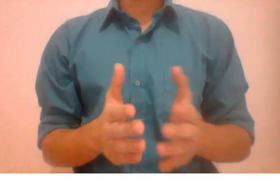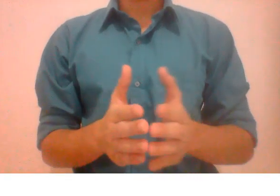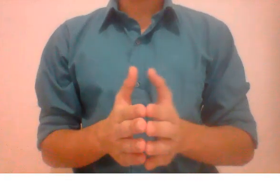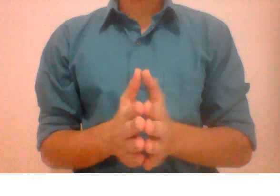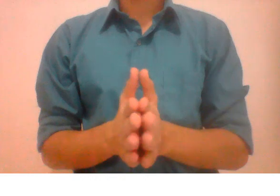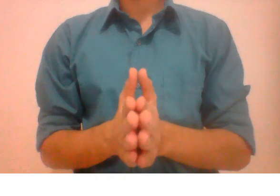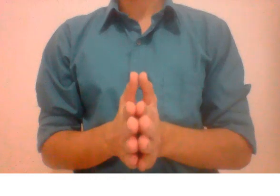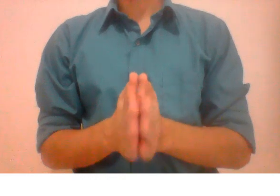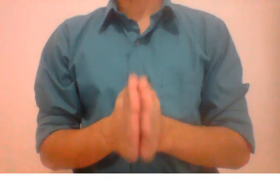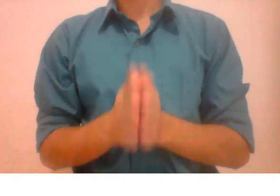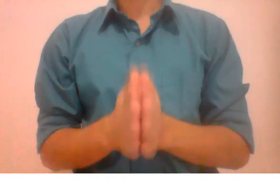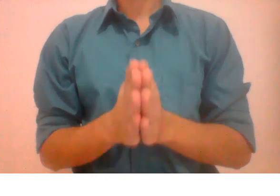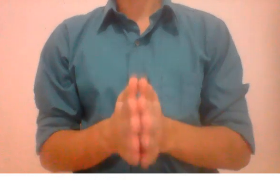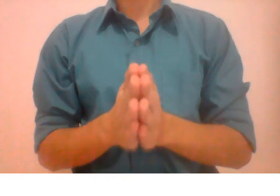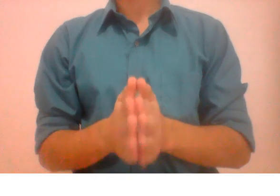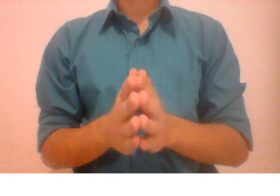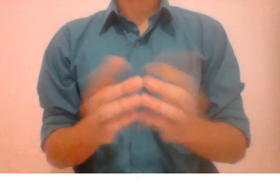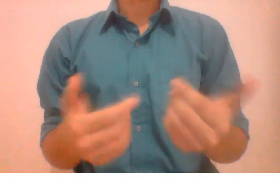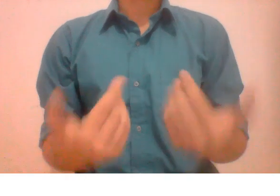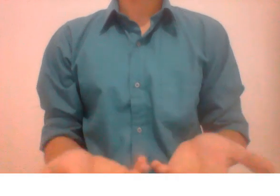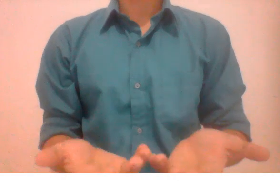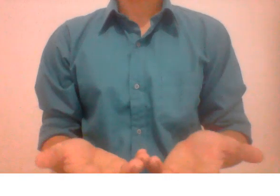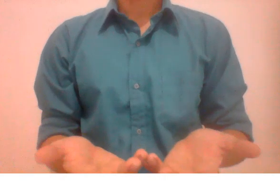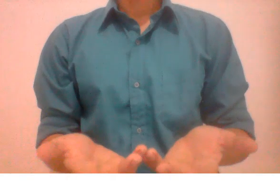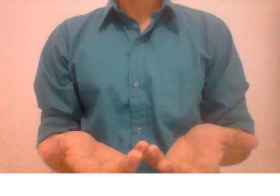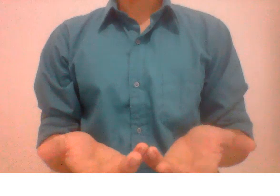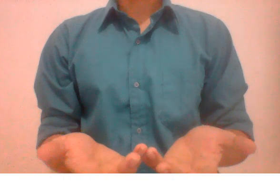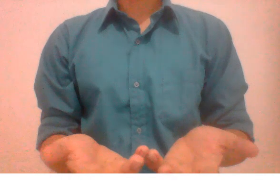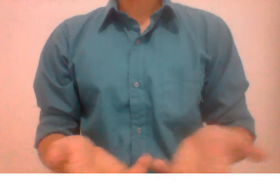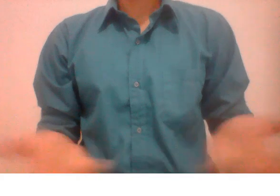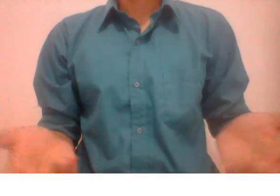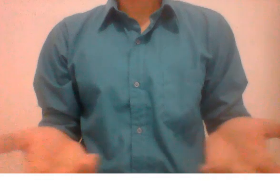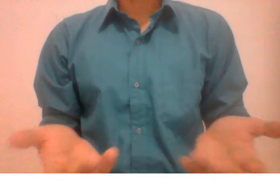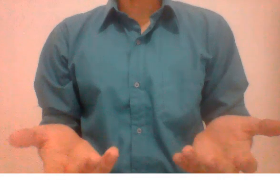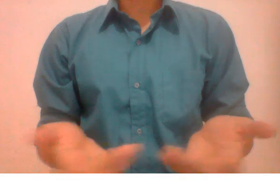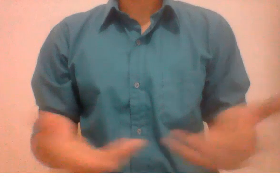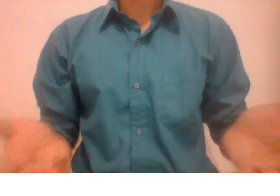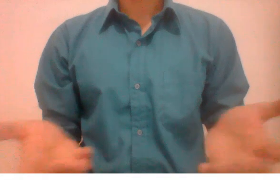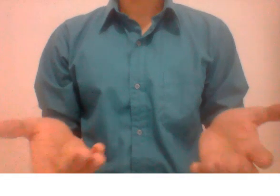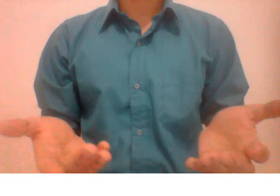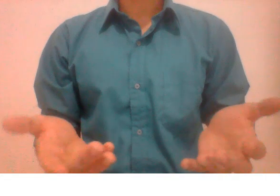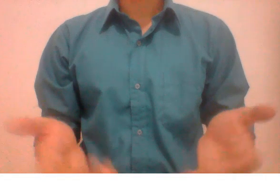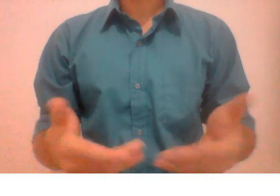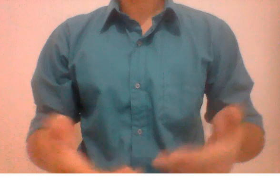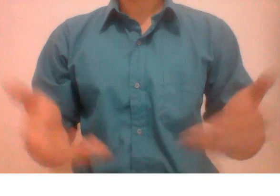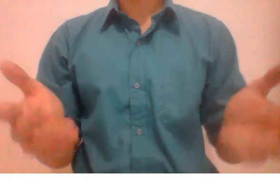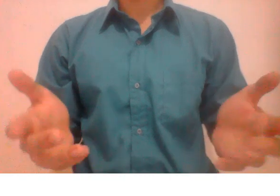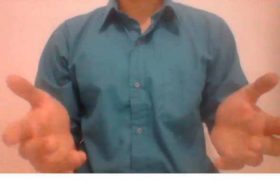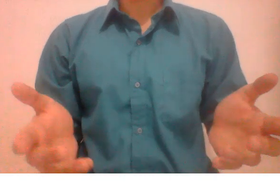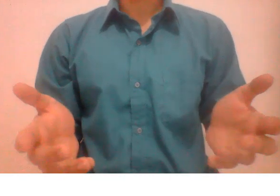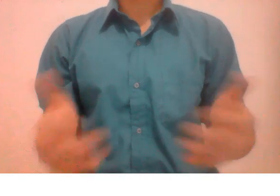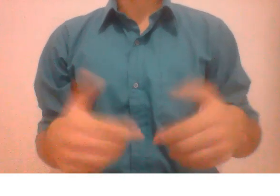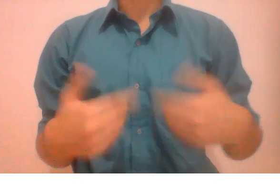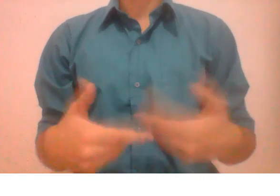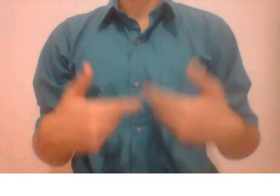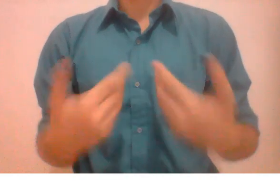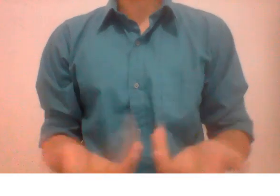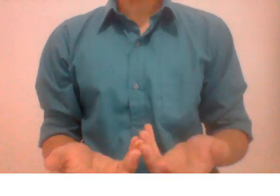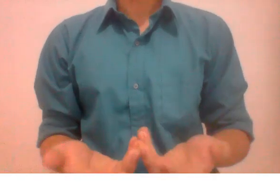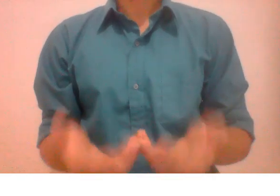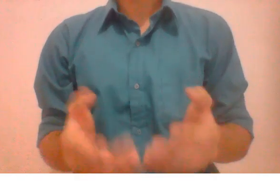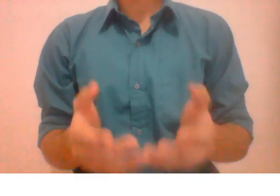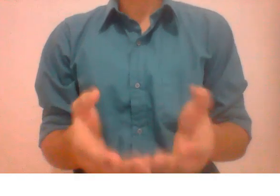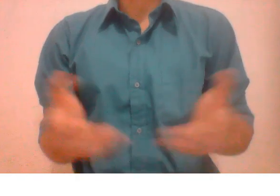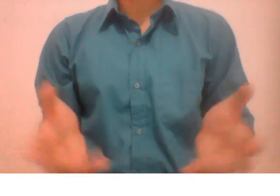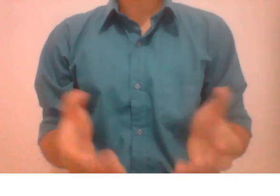estas mismas personas es tan grande que no tienen ni siquiera amor por México ni por los ciudadanos, sino por lo que